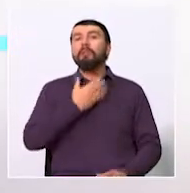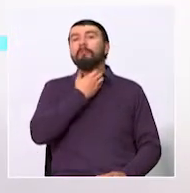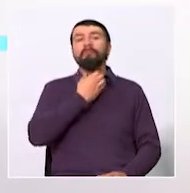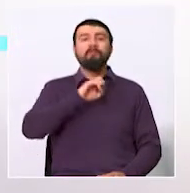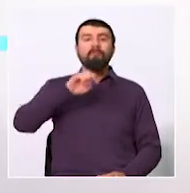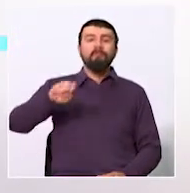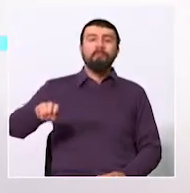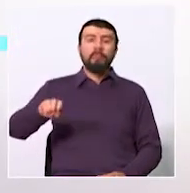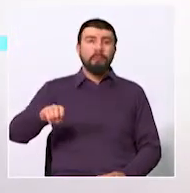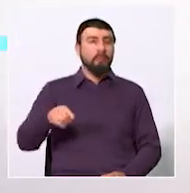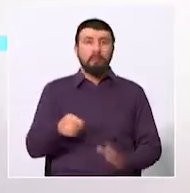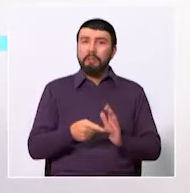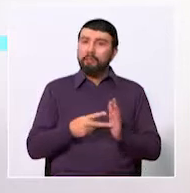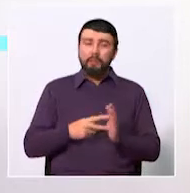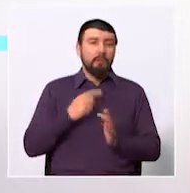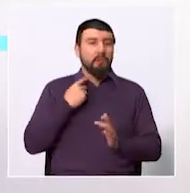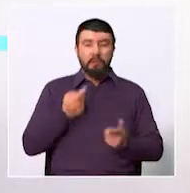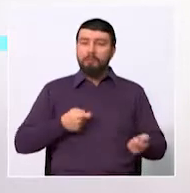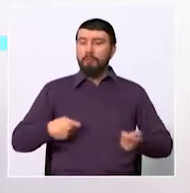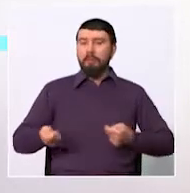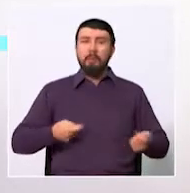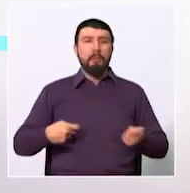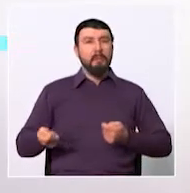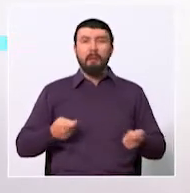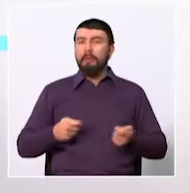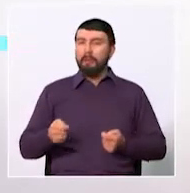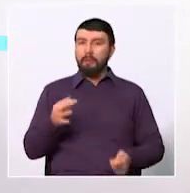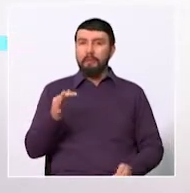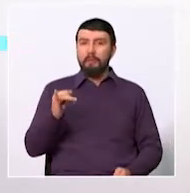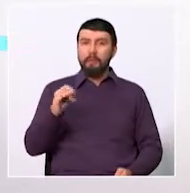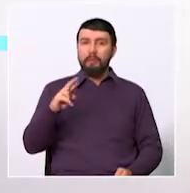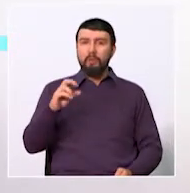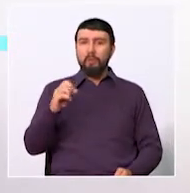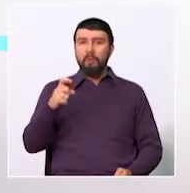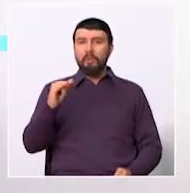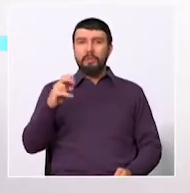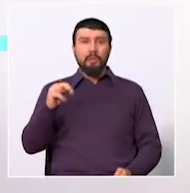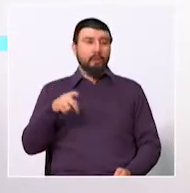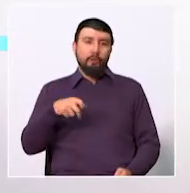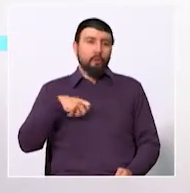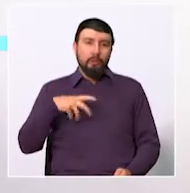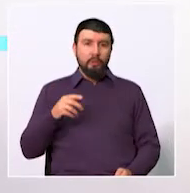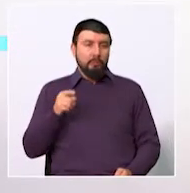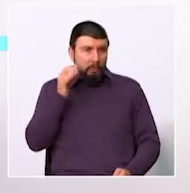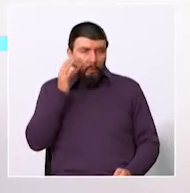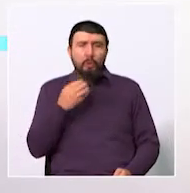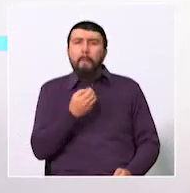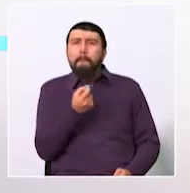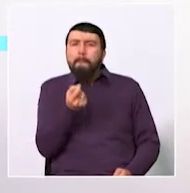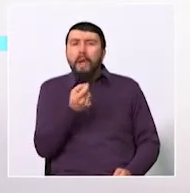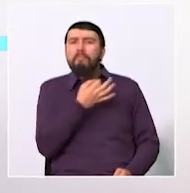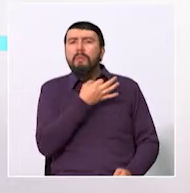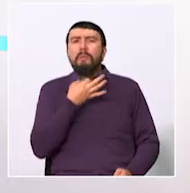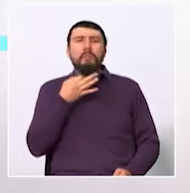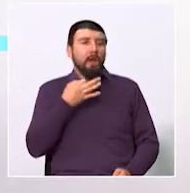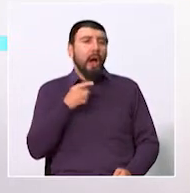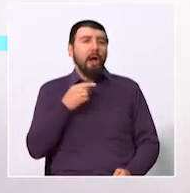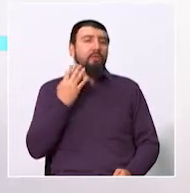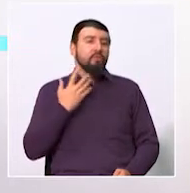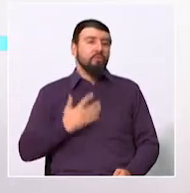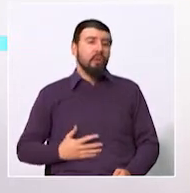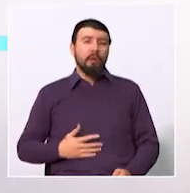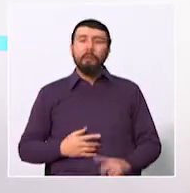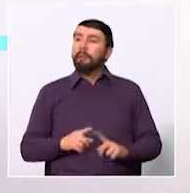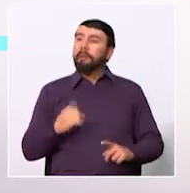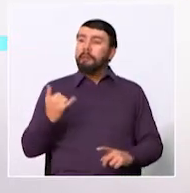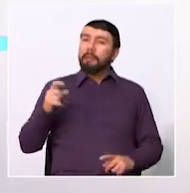de estar produciendo tiroxina porque ya no tiene manuel de que hubieran quedado hay pedacitos de tiroides pero esta paciente ni